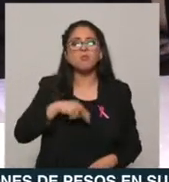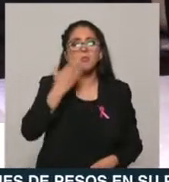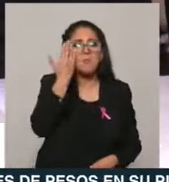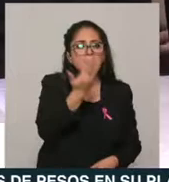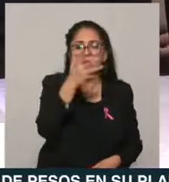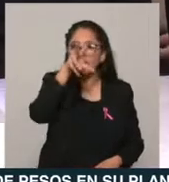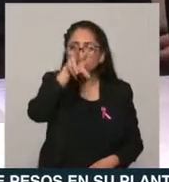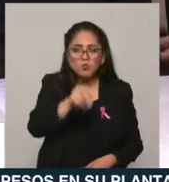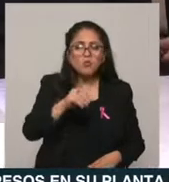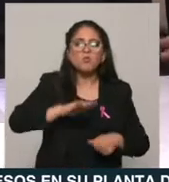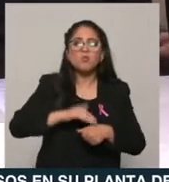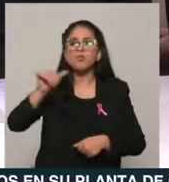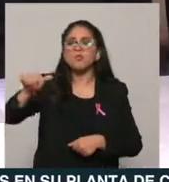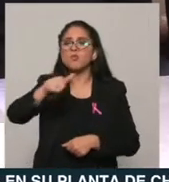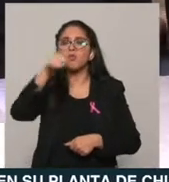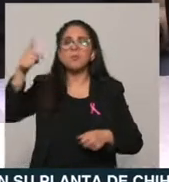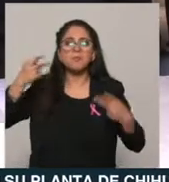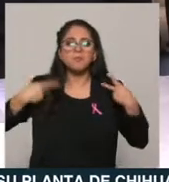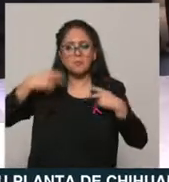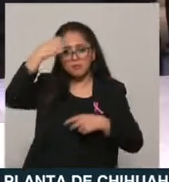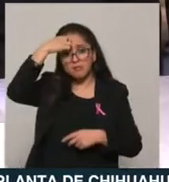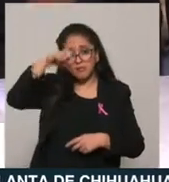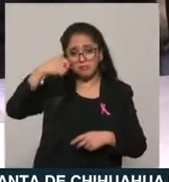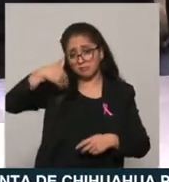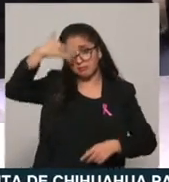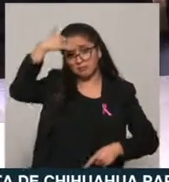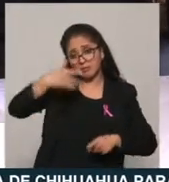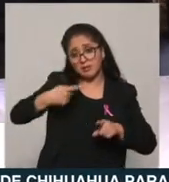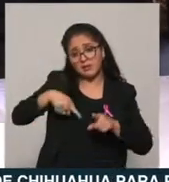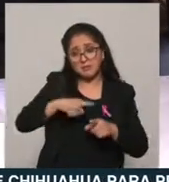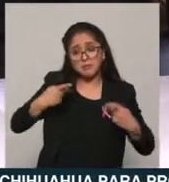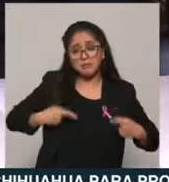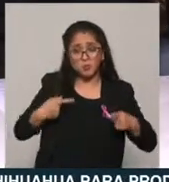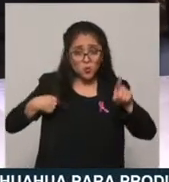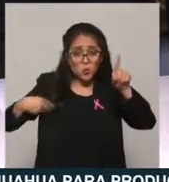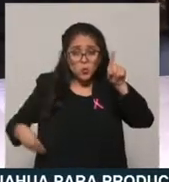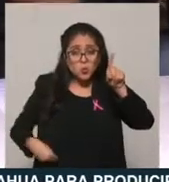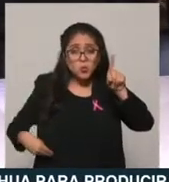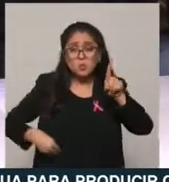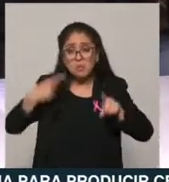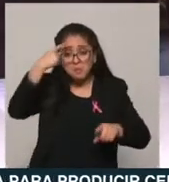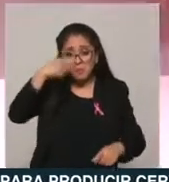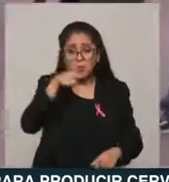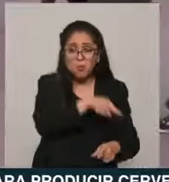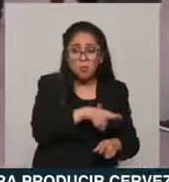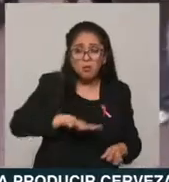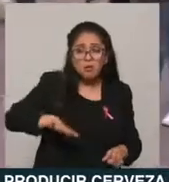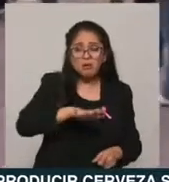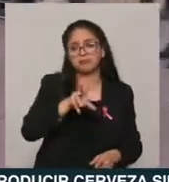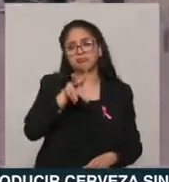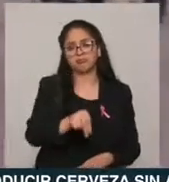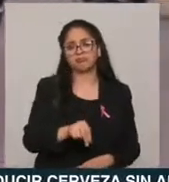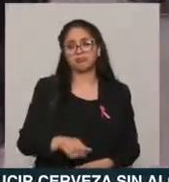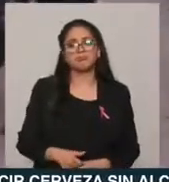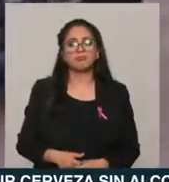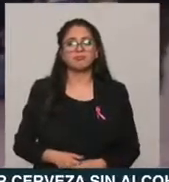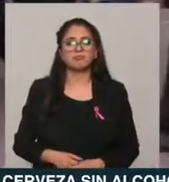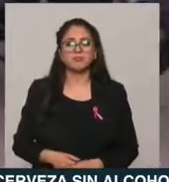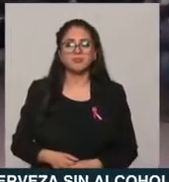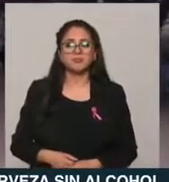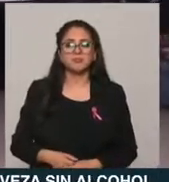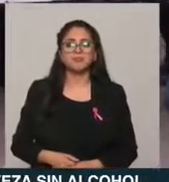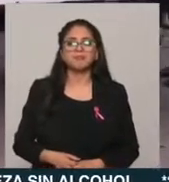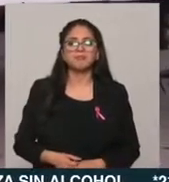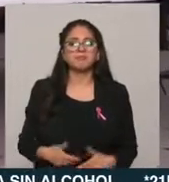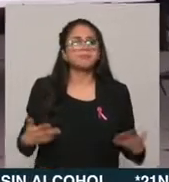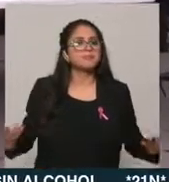no afectar a terceros, porque estamos conscientes que la ciudadanía no tiene por qué pagar los platos rotos. Destacaron que el desinterés